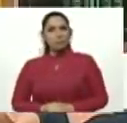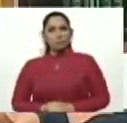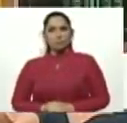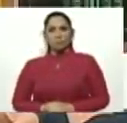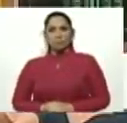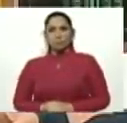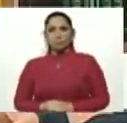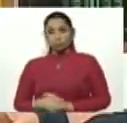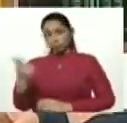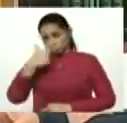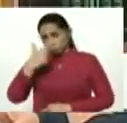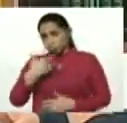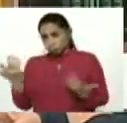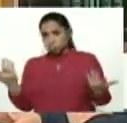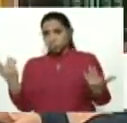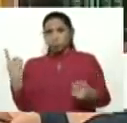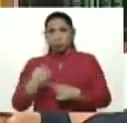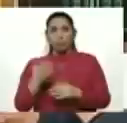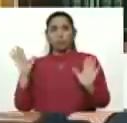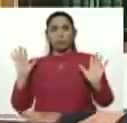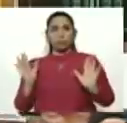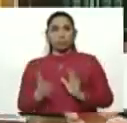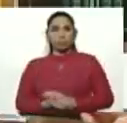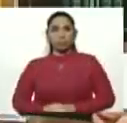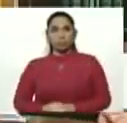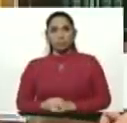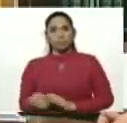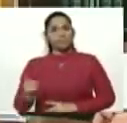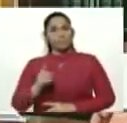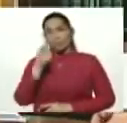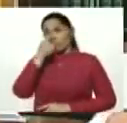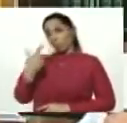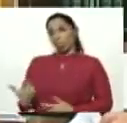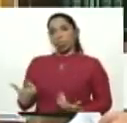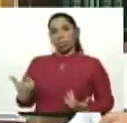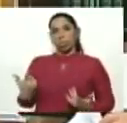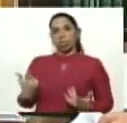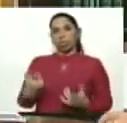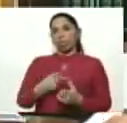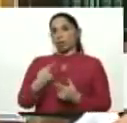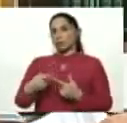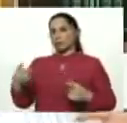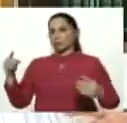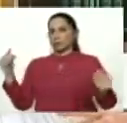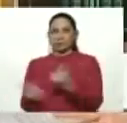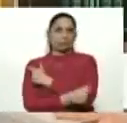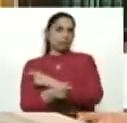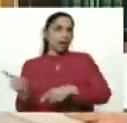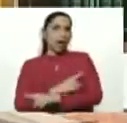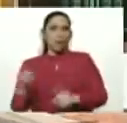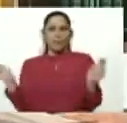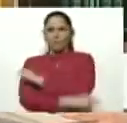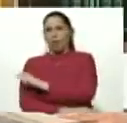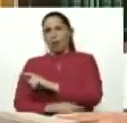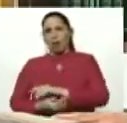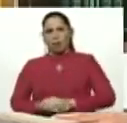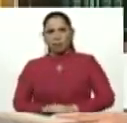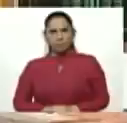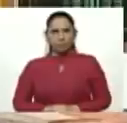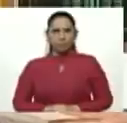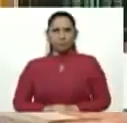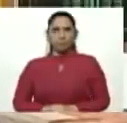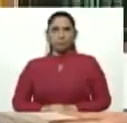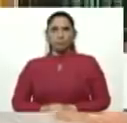Esto es muy serio. No se descuida. Y de la noche a la mañana cambia todo.